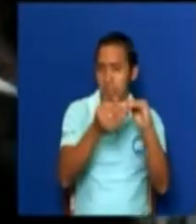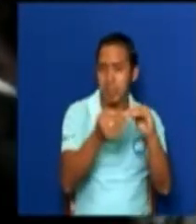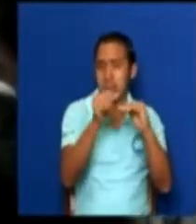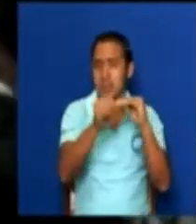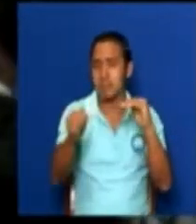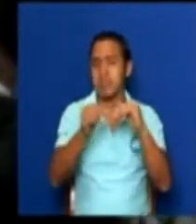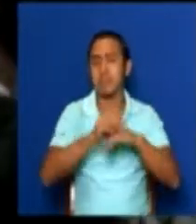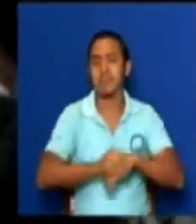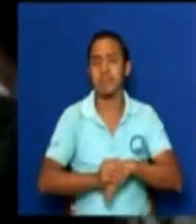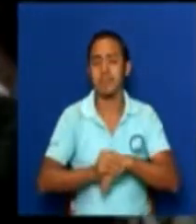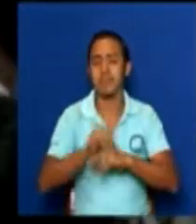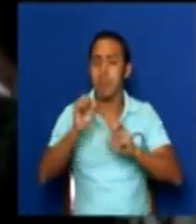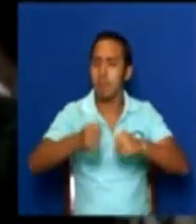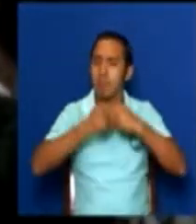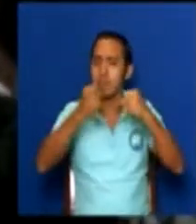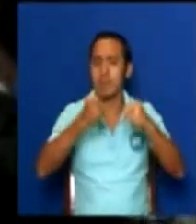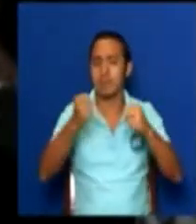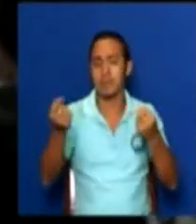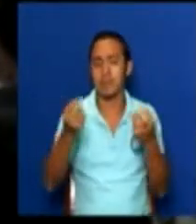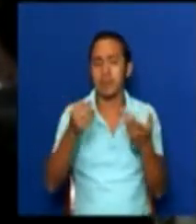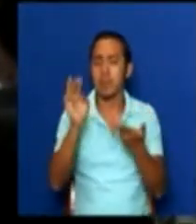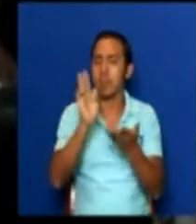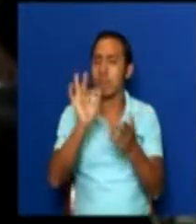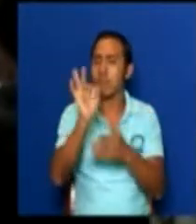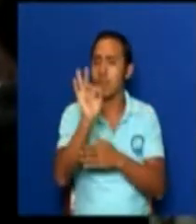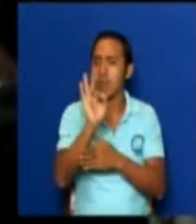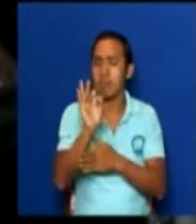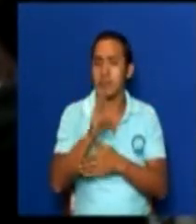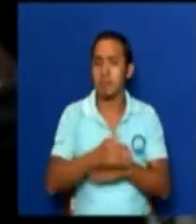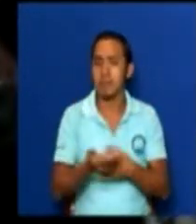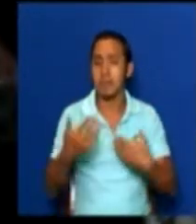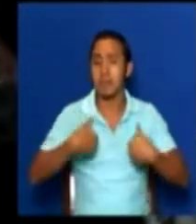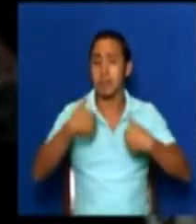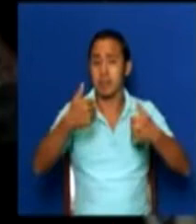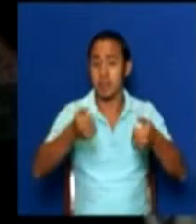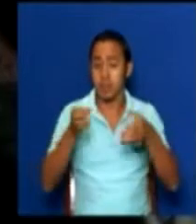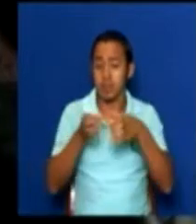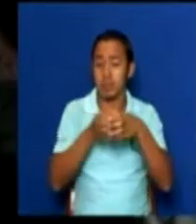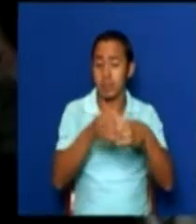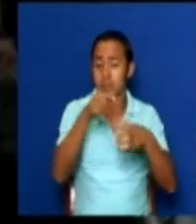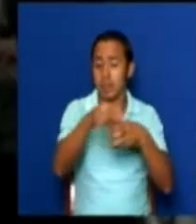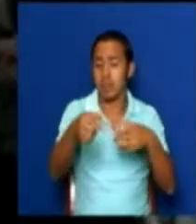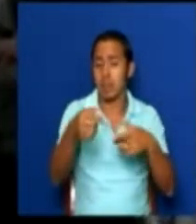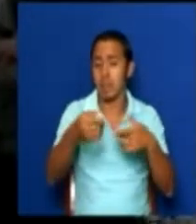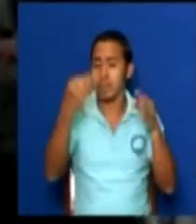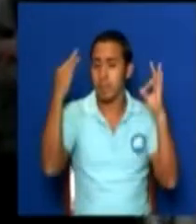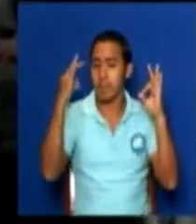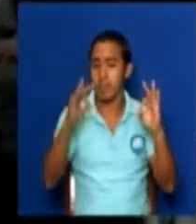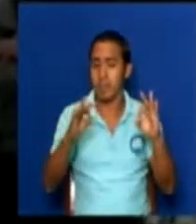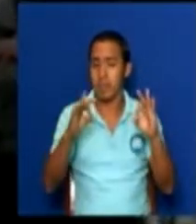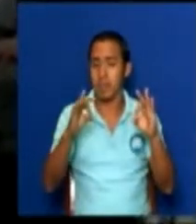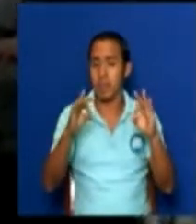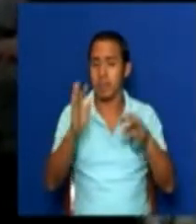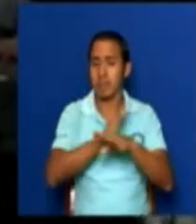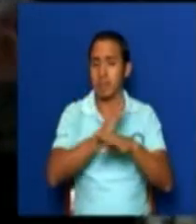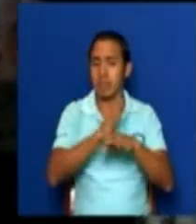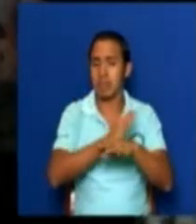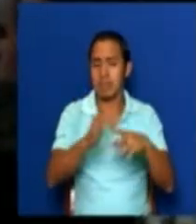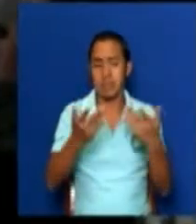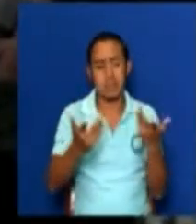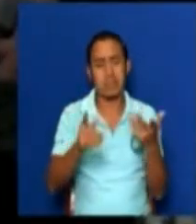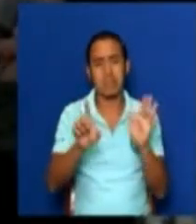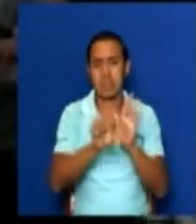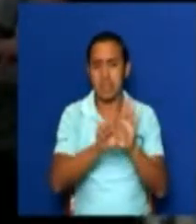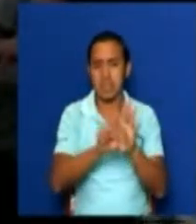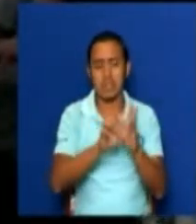Fortalecimos el modelo de salud familiar y comunitario, garantizándole a las nicaragüenses mediante la aprobación de distintos instrumentos